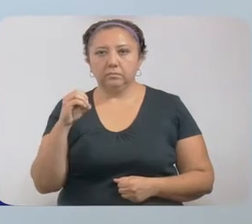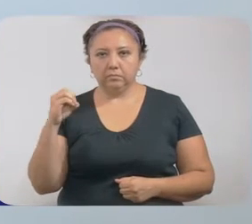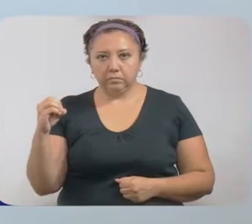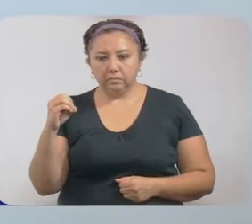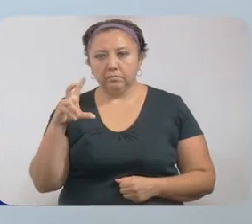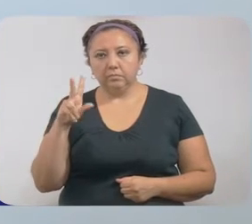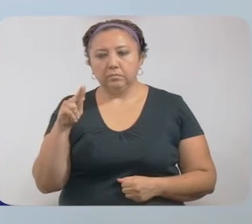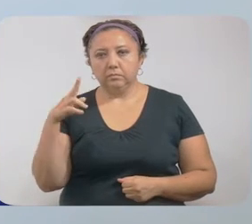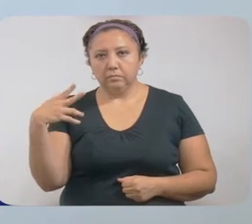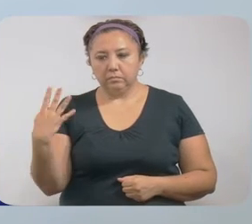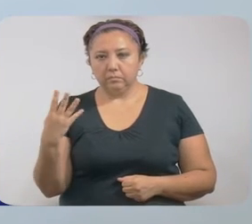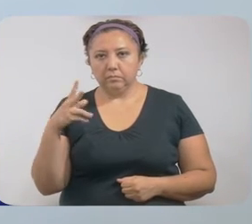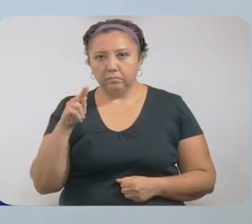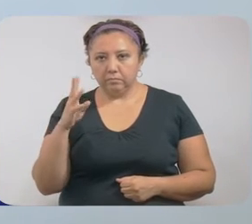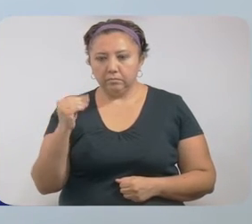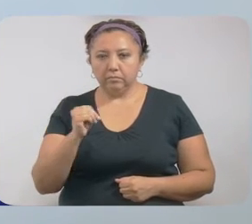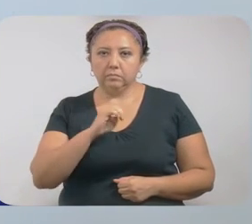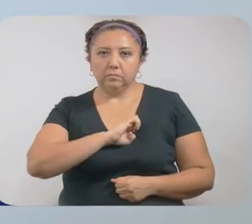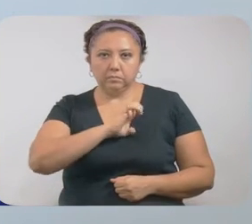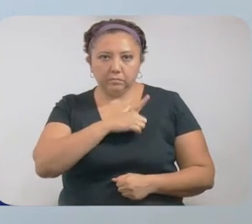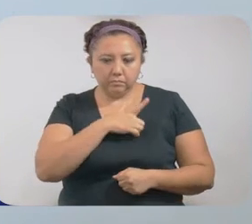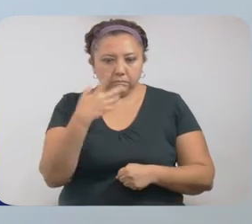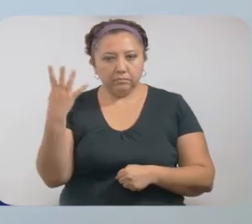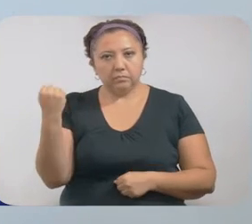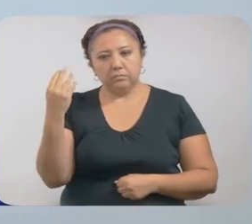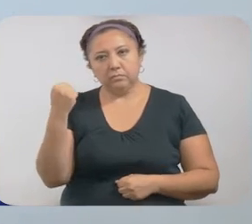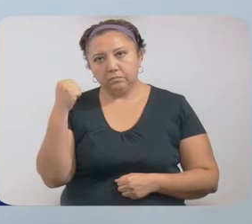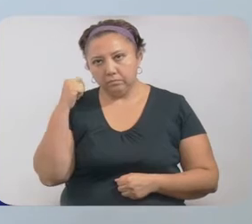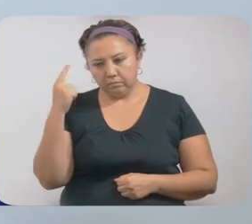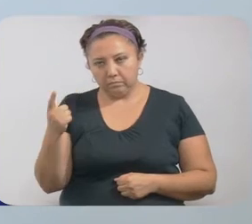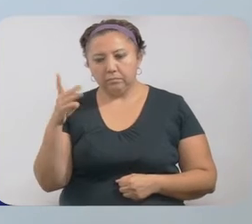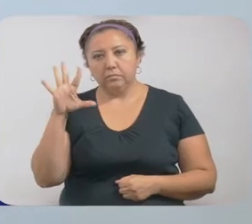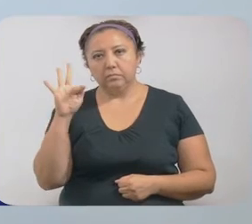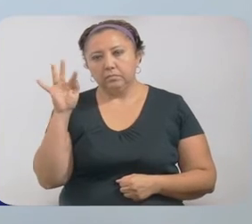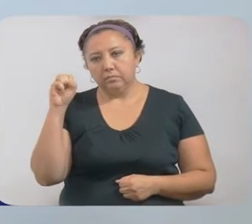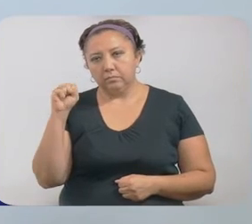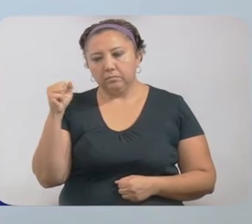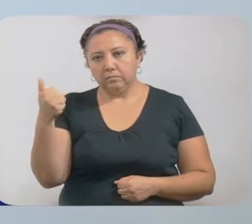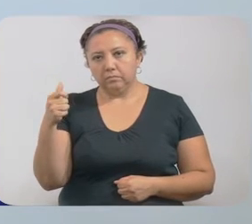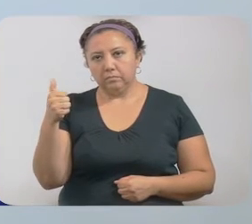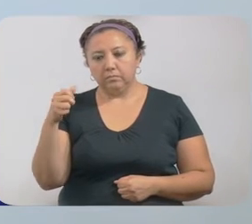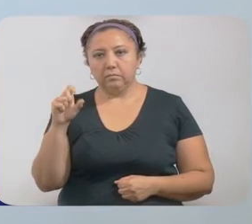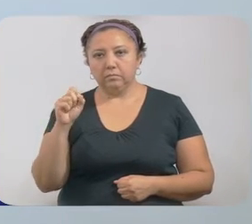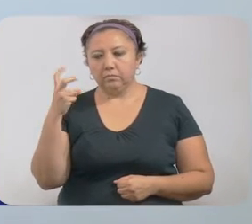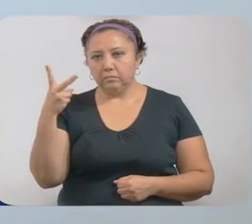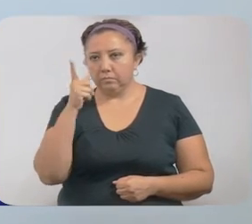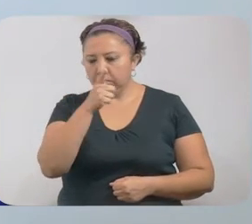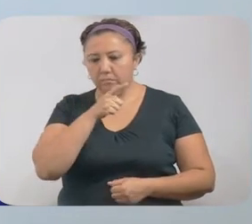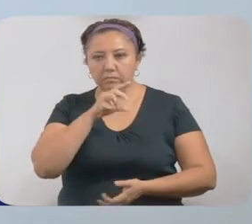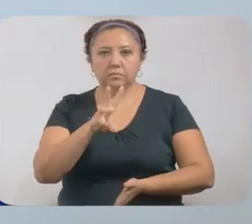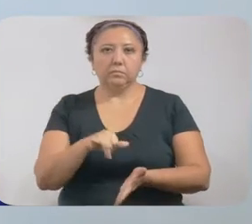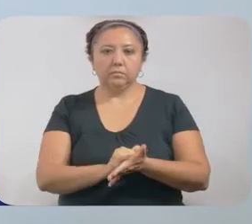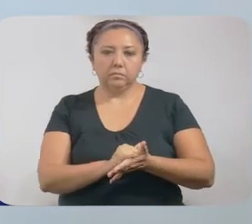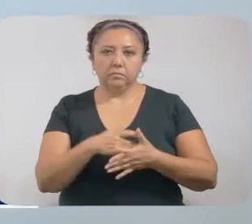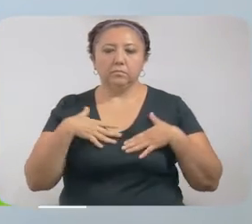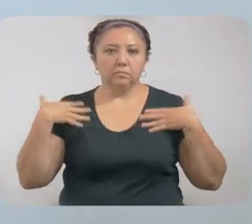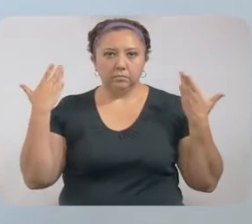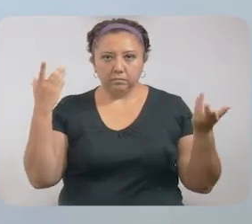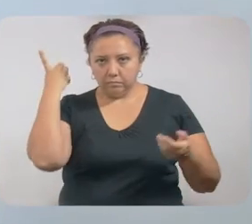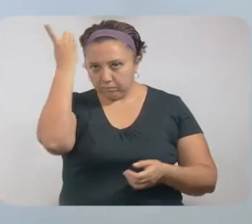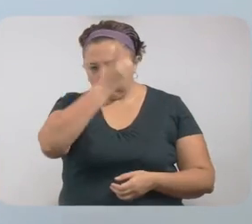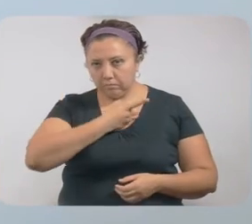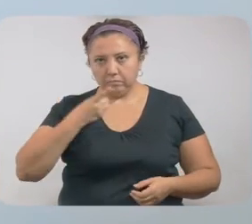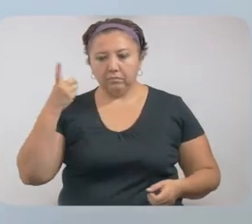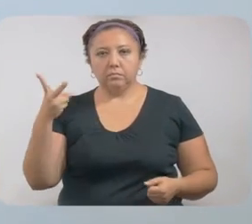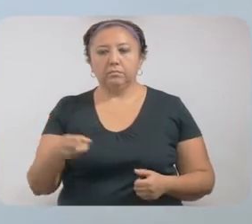-008489 en español y 9991-406622 en lengua maya ofrece un